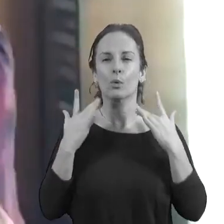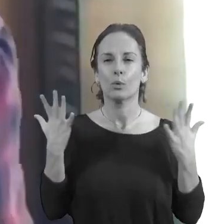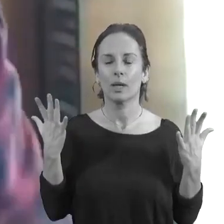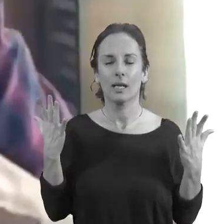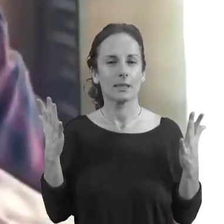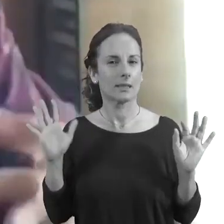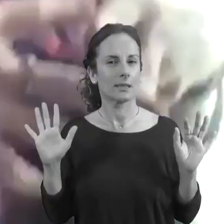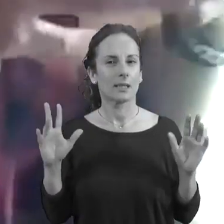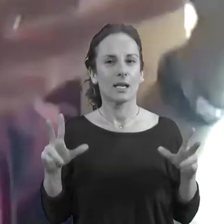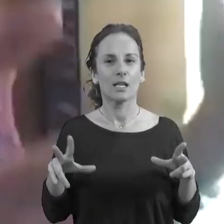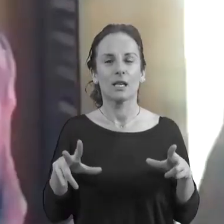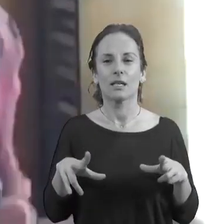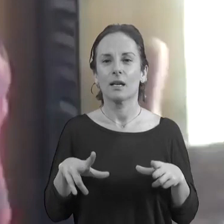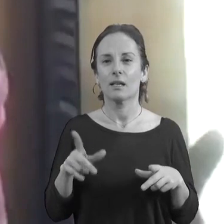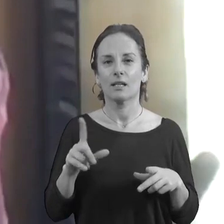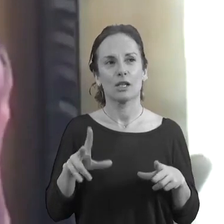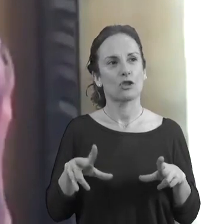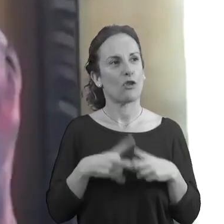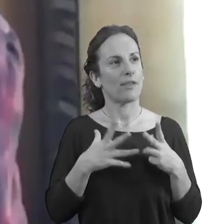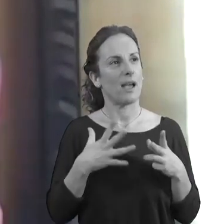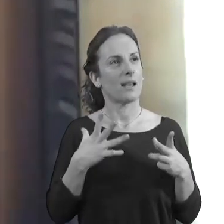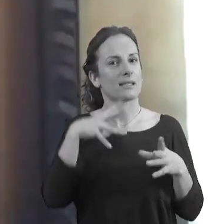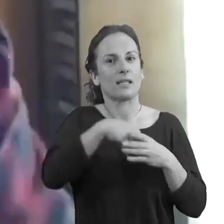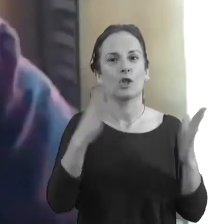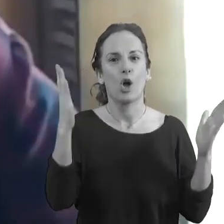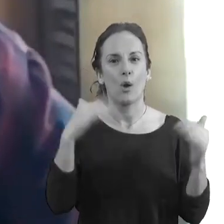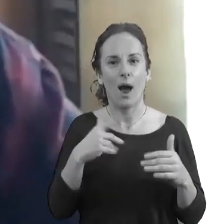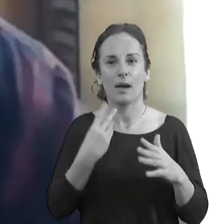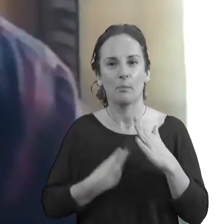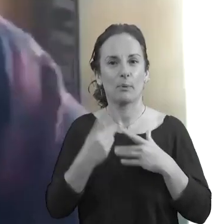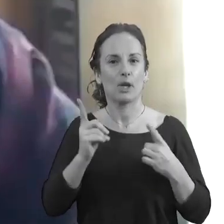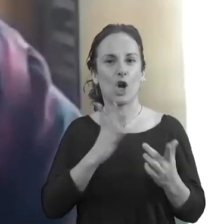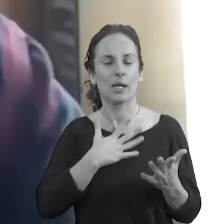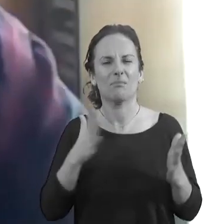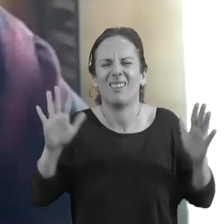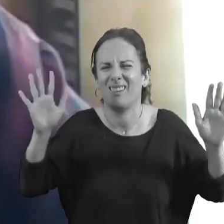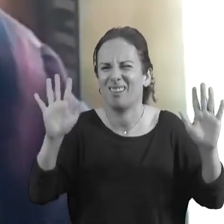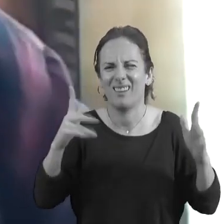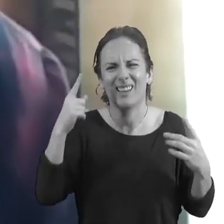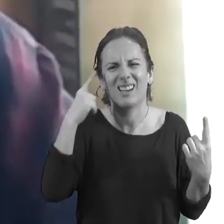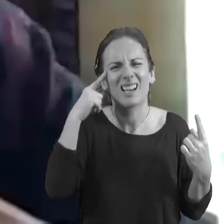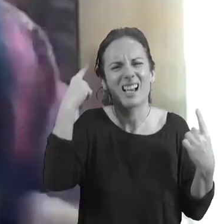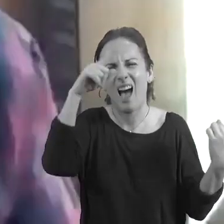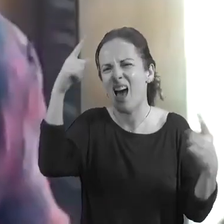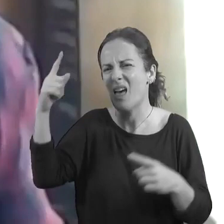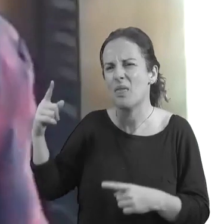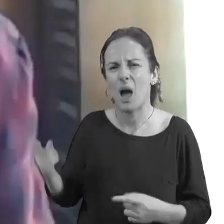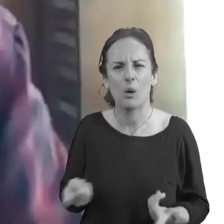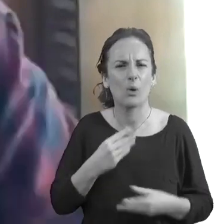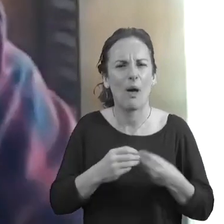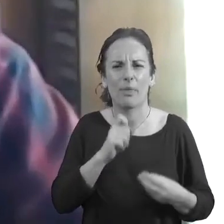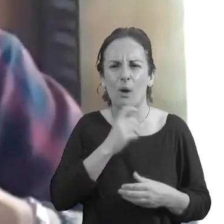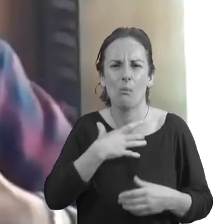no vivimos en la sociedad, no somos seres sociales. No vamos a reproducir. Mira, cada cual vive como puede, como quiere, hasta